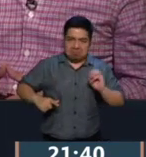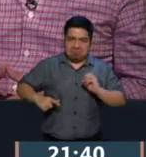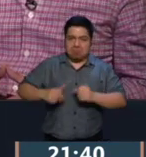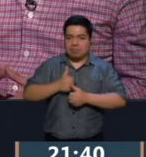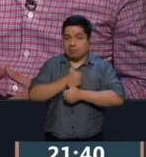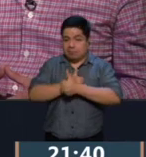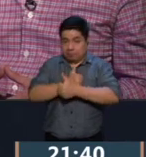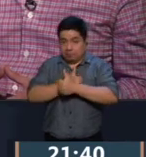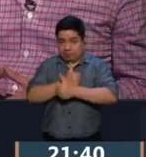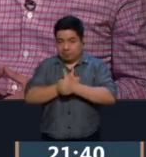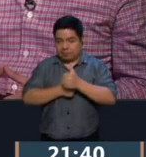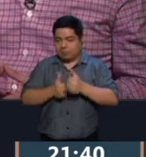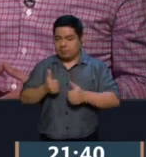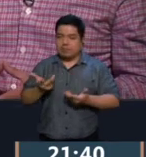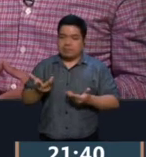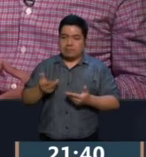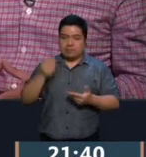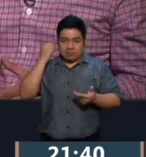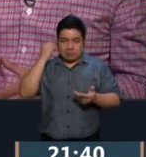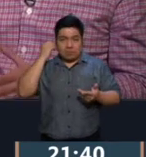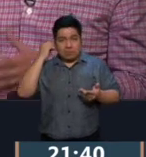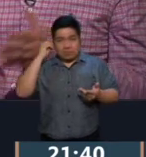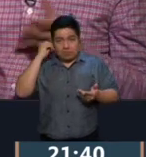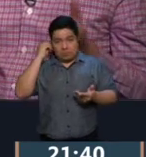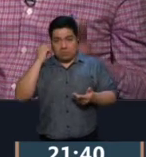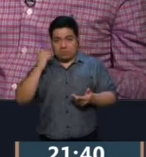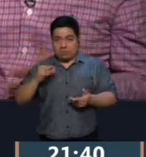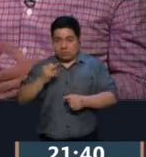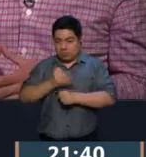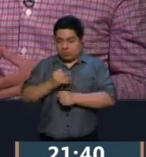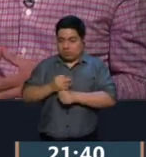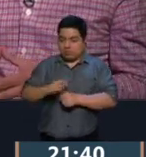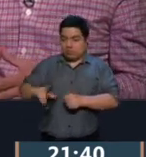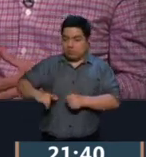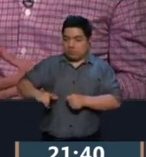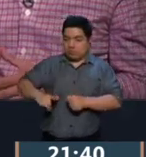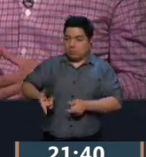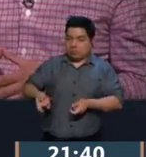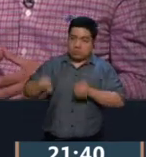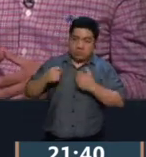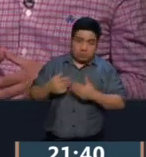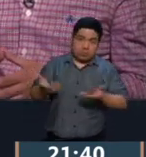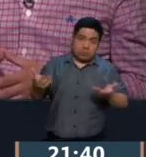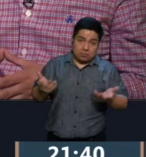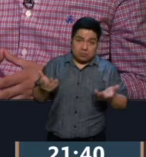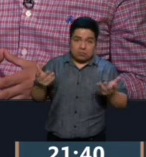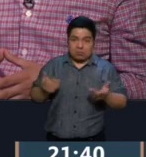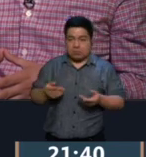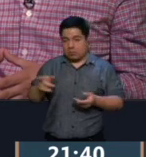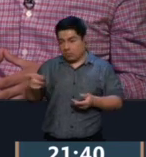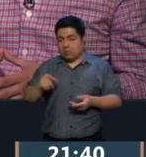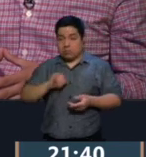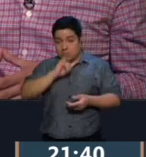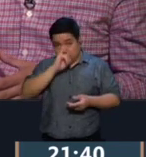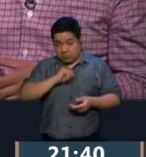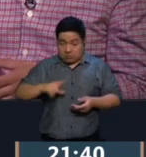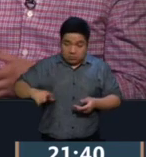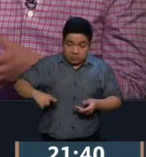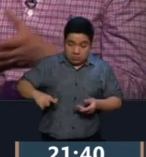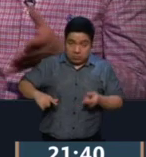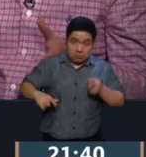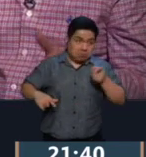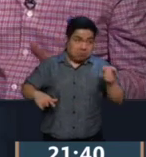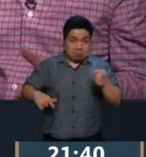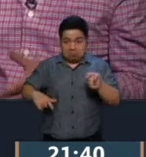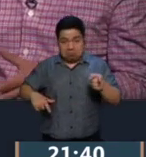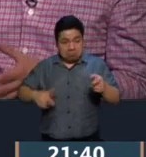por en las elecciones. Te toca cargar con pero el bueno, gobierno, Pablo. hago un llamado al jefe de gobierno para que, bueno, si ustedes